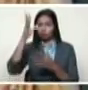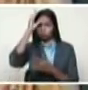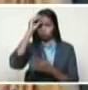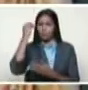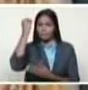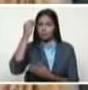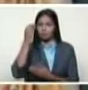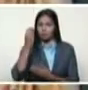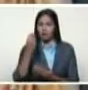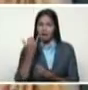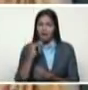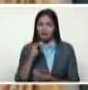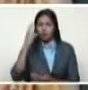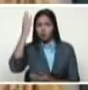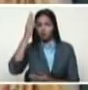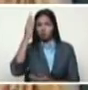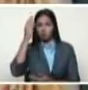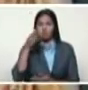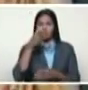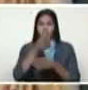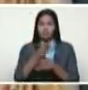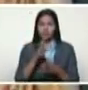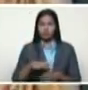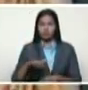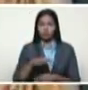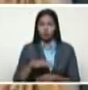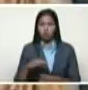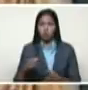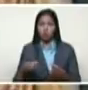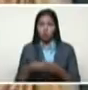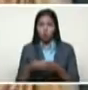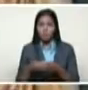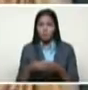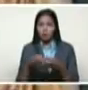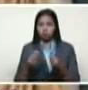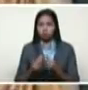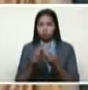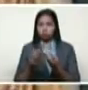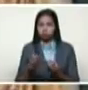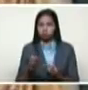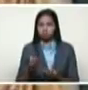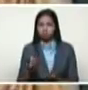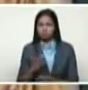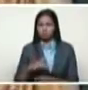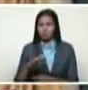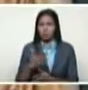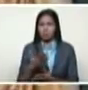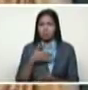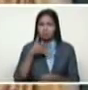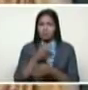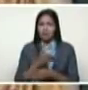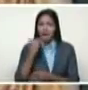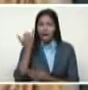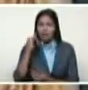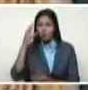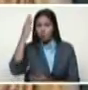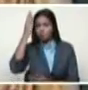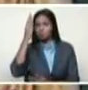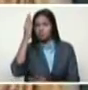plena conciencia de hacia dónde lo está llevando su equipo, de John Bolton y compañía. Yo no sé si él tiene plena